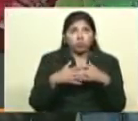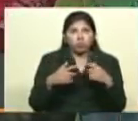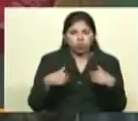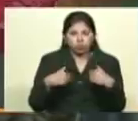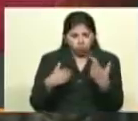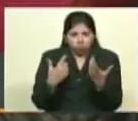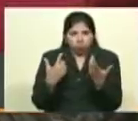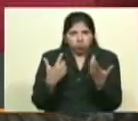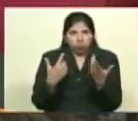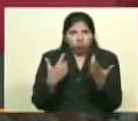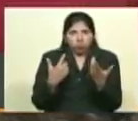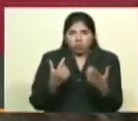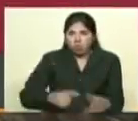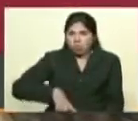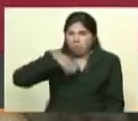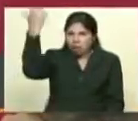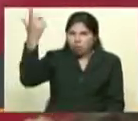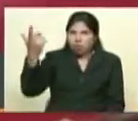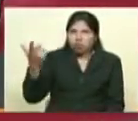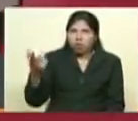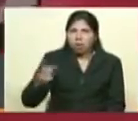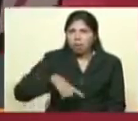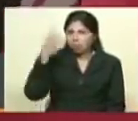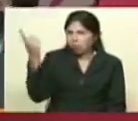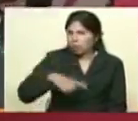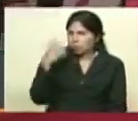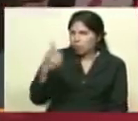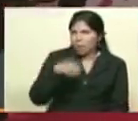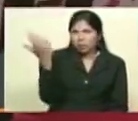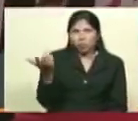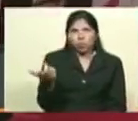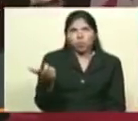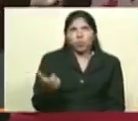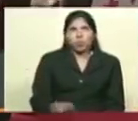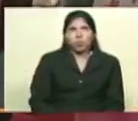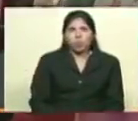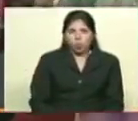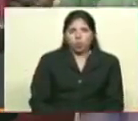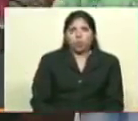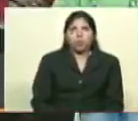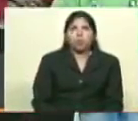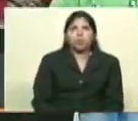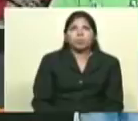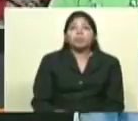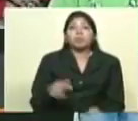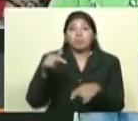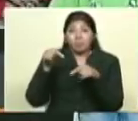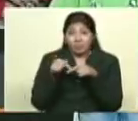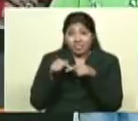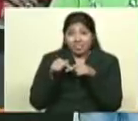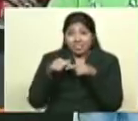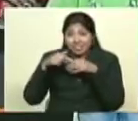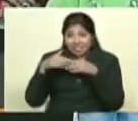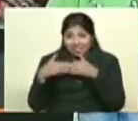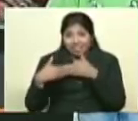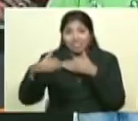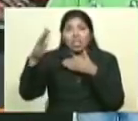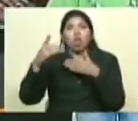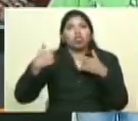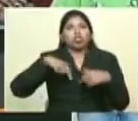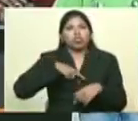dije, vergüenza, vergüenza y vergüenza. Y desde ese momento nos lanzamos a las